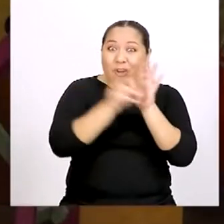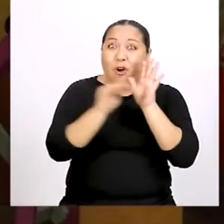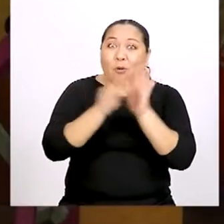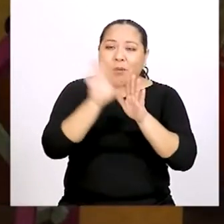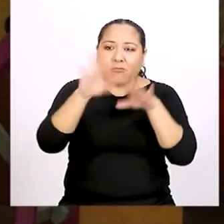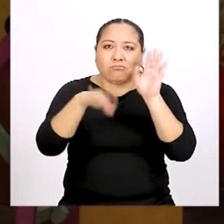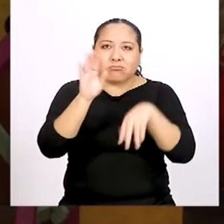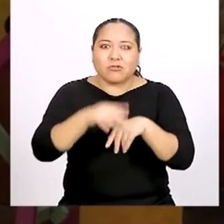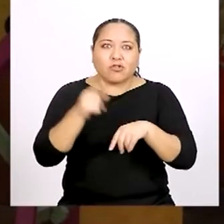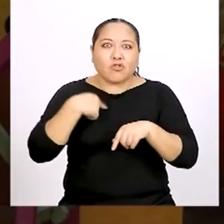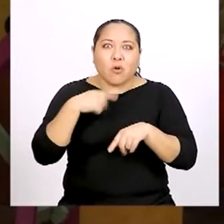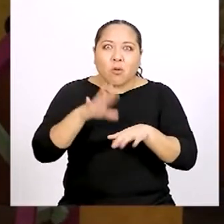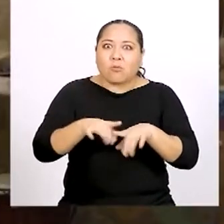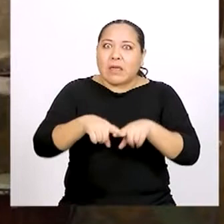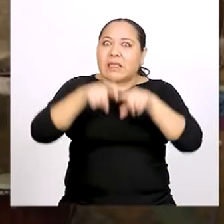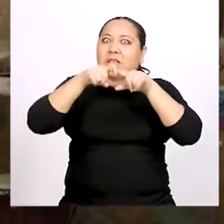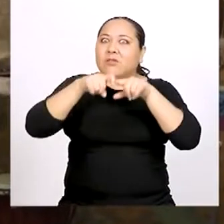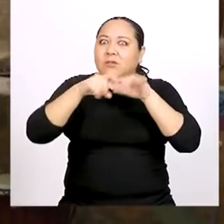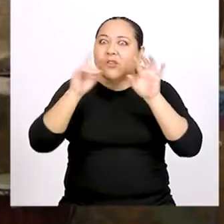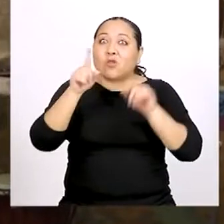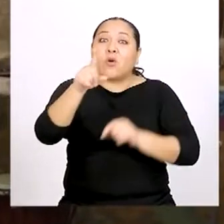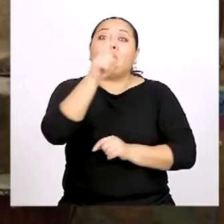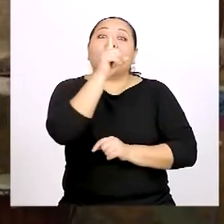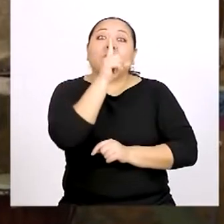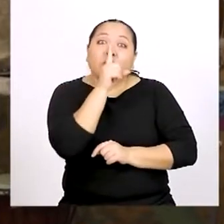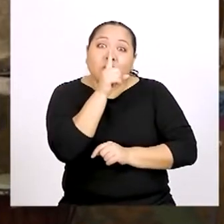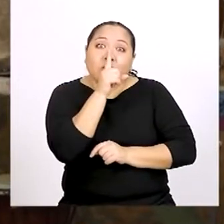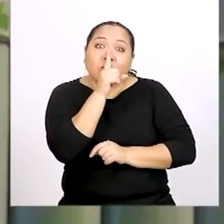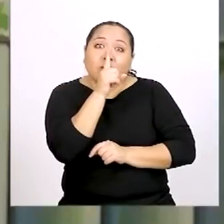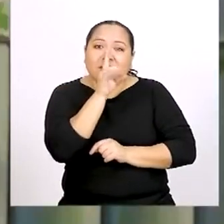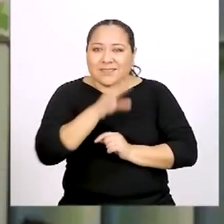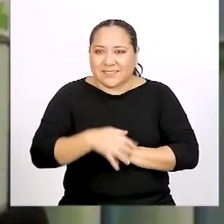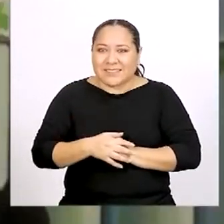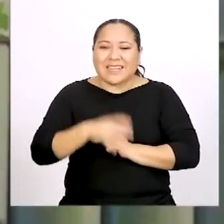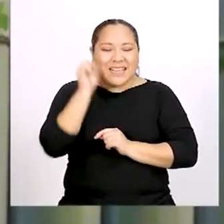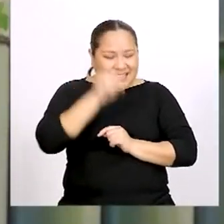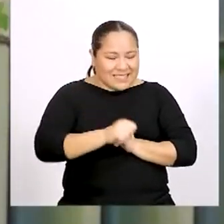ustedes tocan. Y cuando yo paro, hacemos silencio.